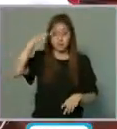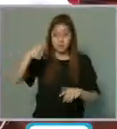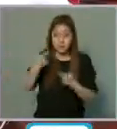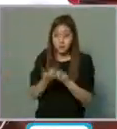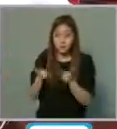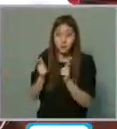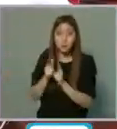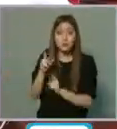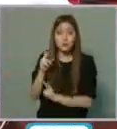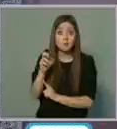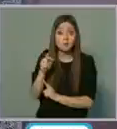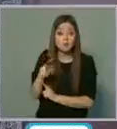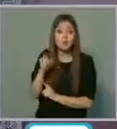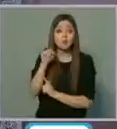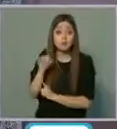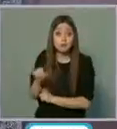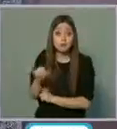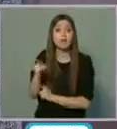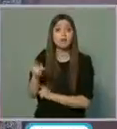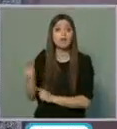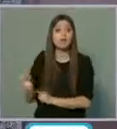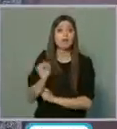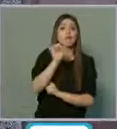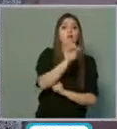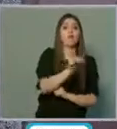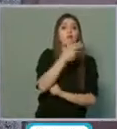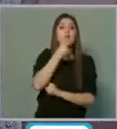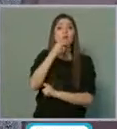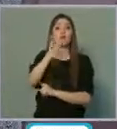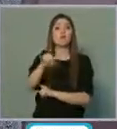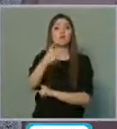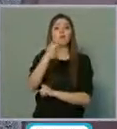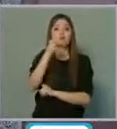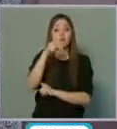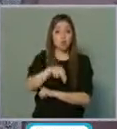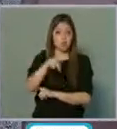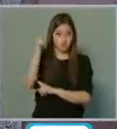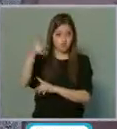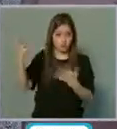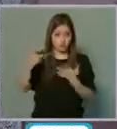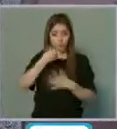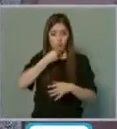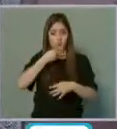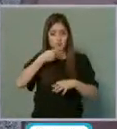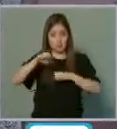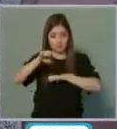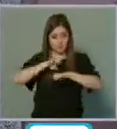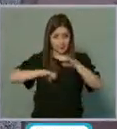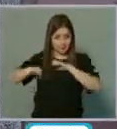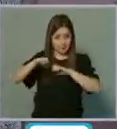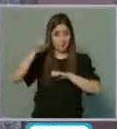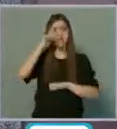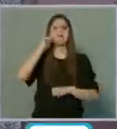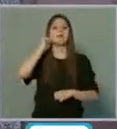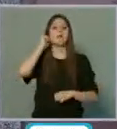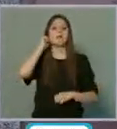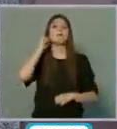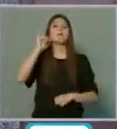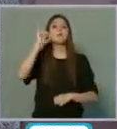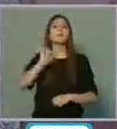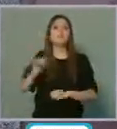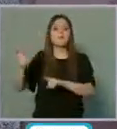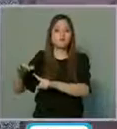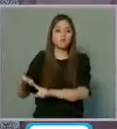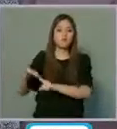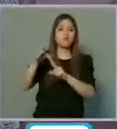Republicano y al final logra entrar John Cox, que es un empresario de ahí de California y el